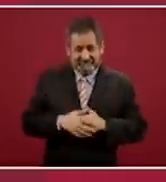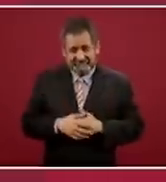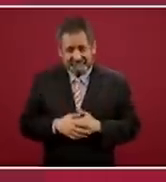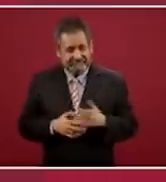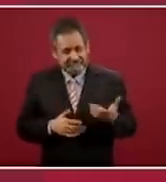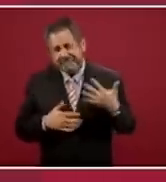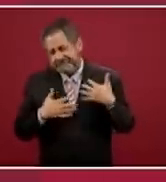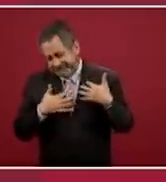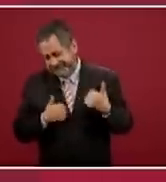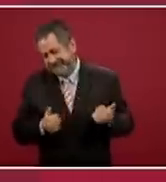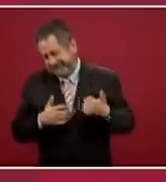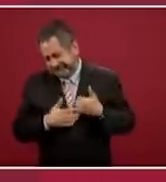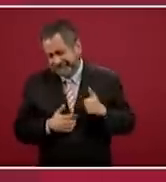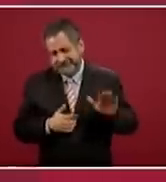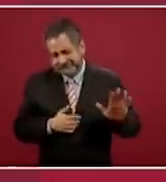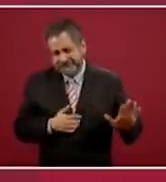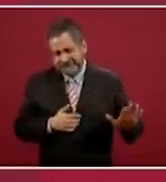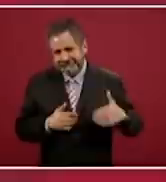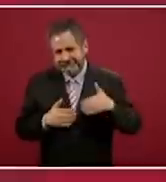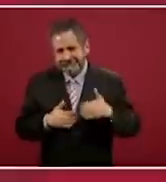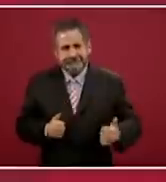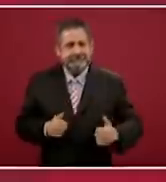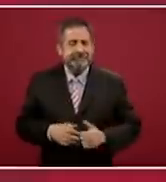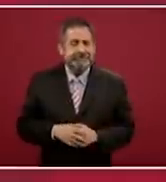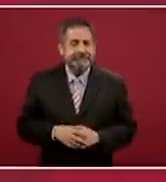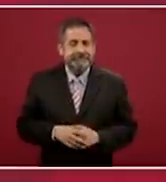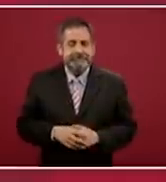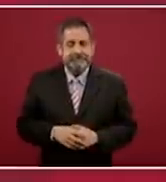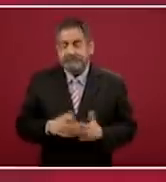los entiendo, es que